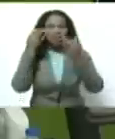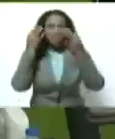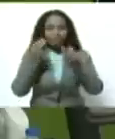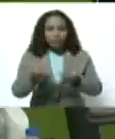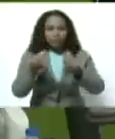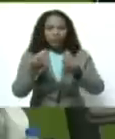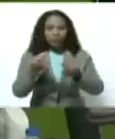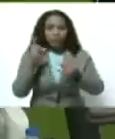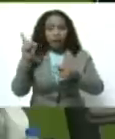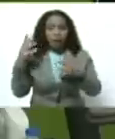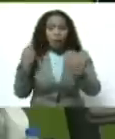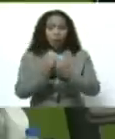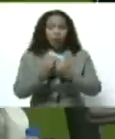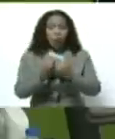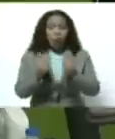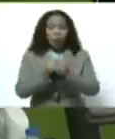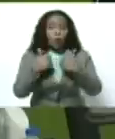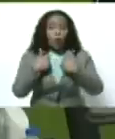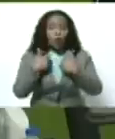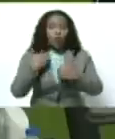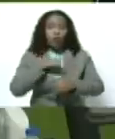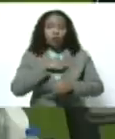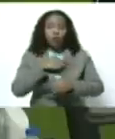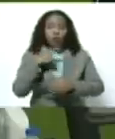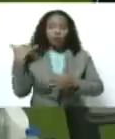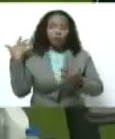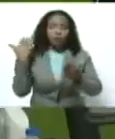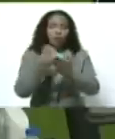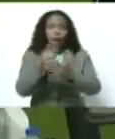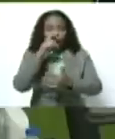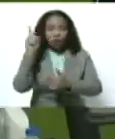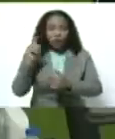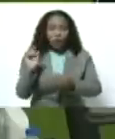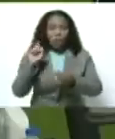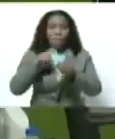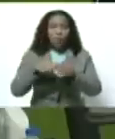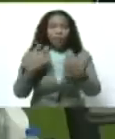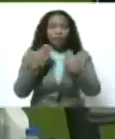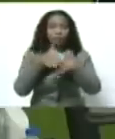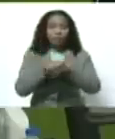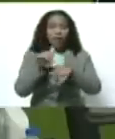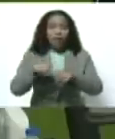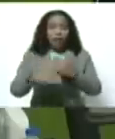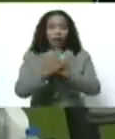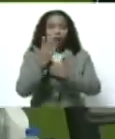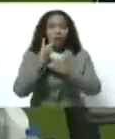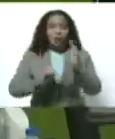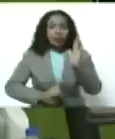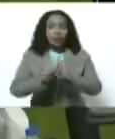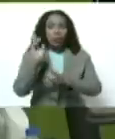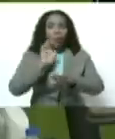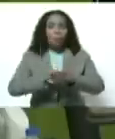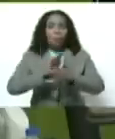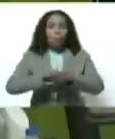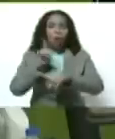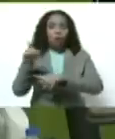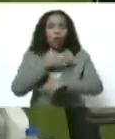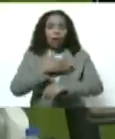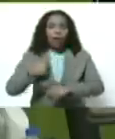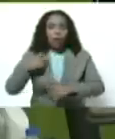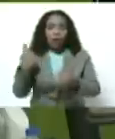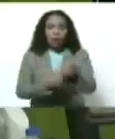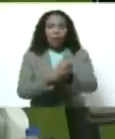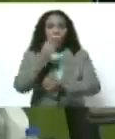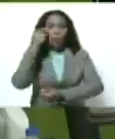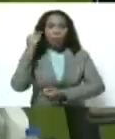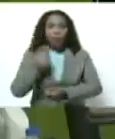él ha estado conmigo durante muchos años y se unió al ALBA y su desarrollo. Por lo tanto, queridos hermanos y